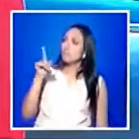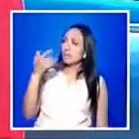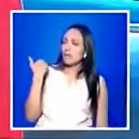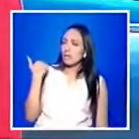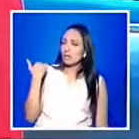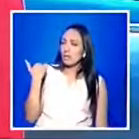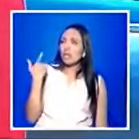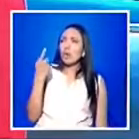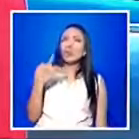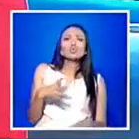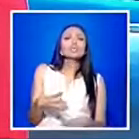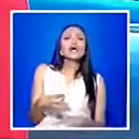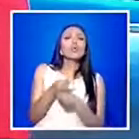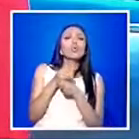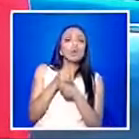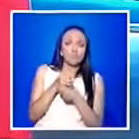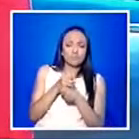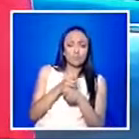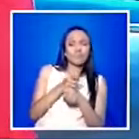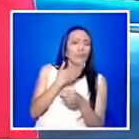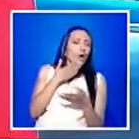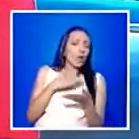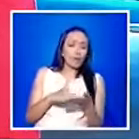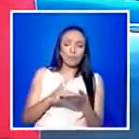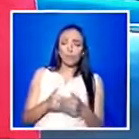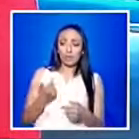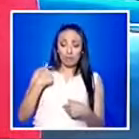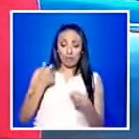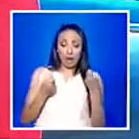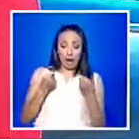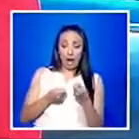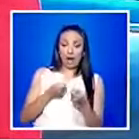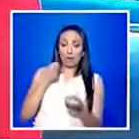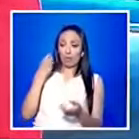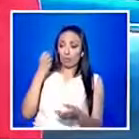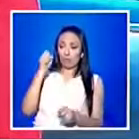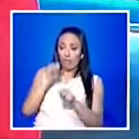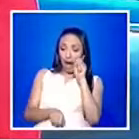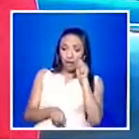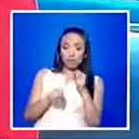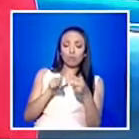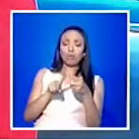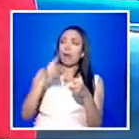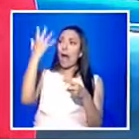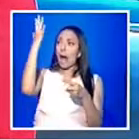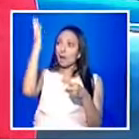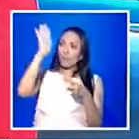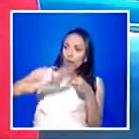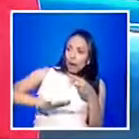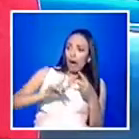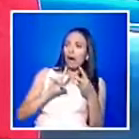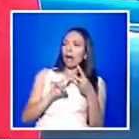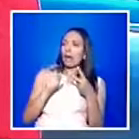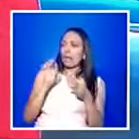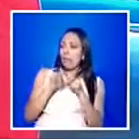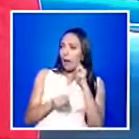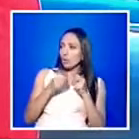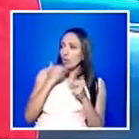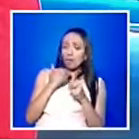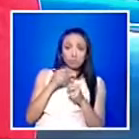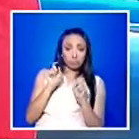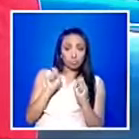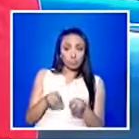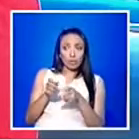de responsabilidad civil que aplica para daños en vehículos, caída de árboles o desperfectos en las vías. Y en muchas ocasiones